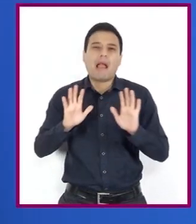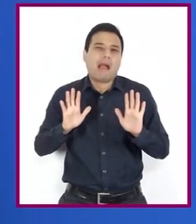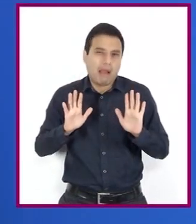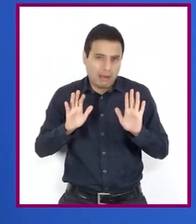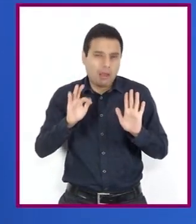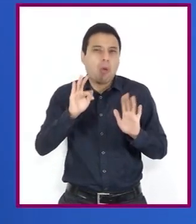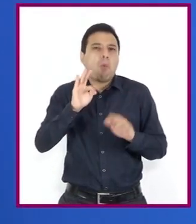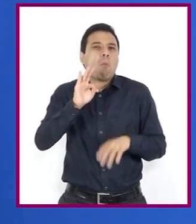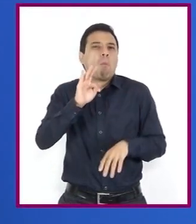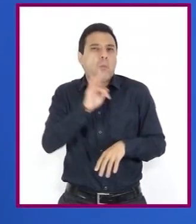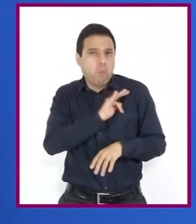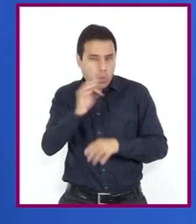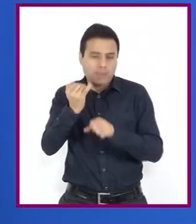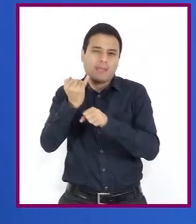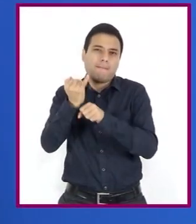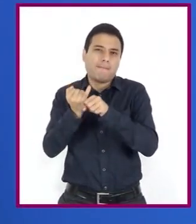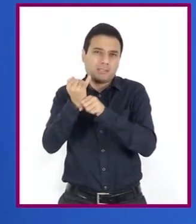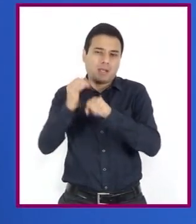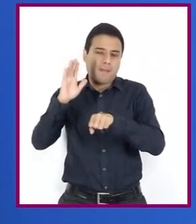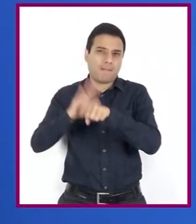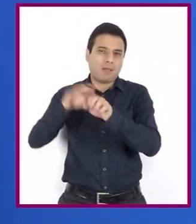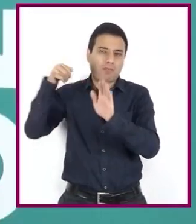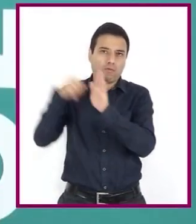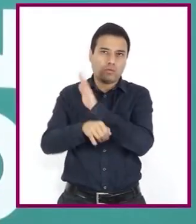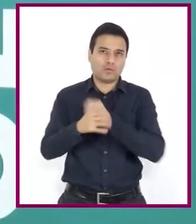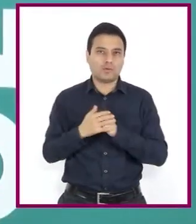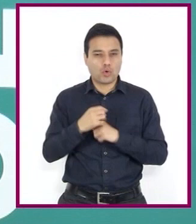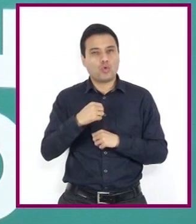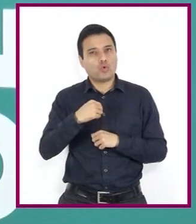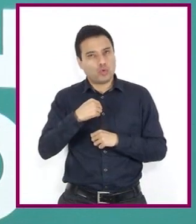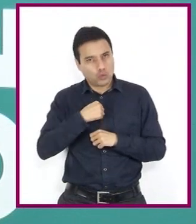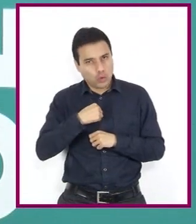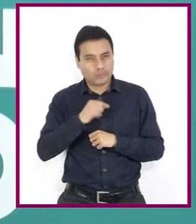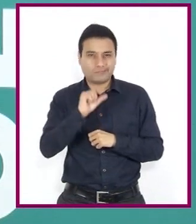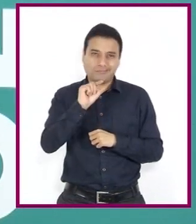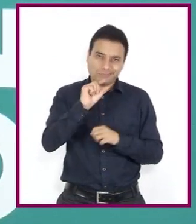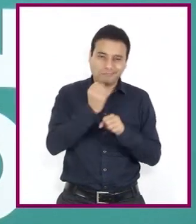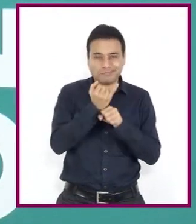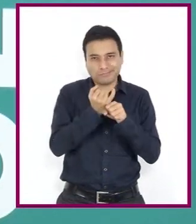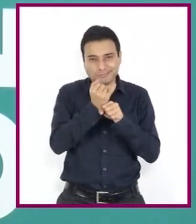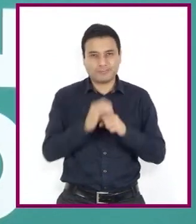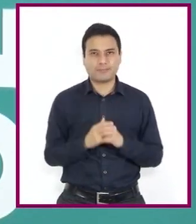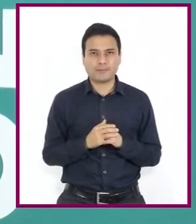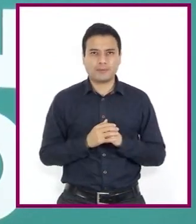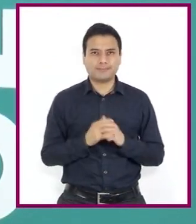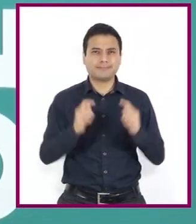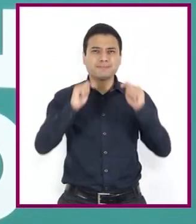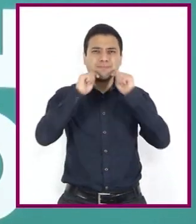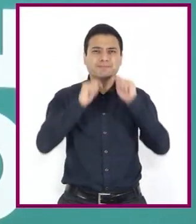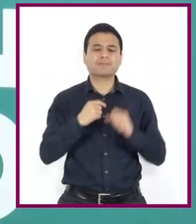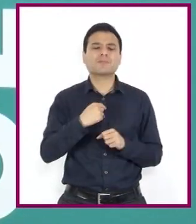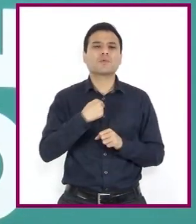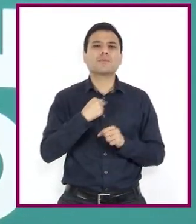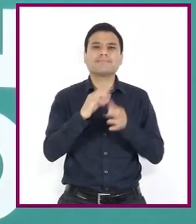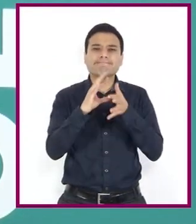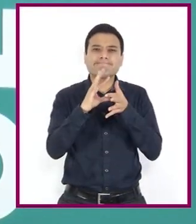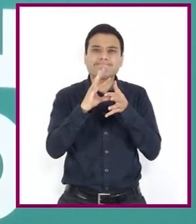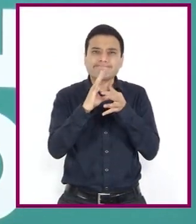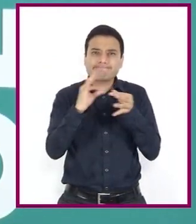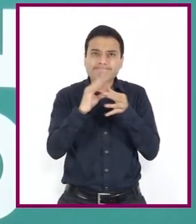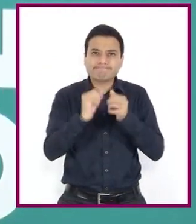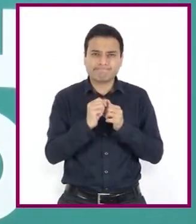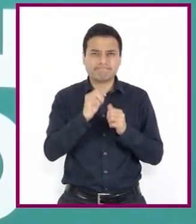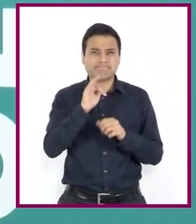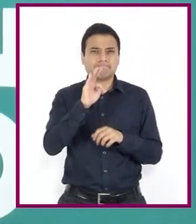de explicación mucho más complejo que nosotros. Sin embargo, nuestras explicaciones pueden dar respuesta lógica